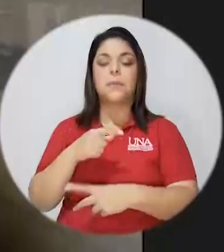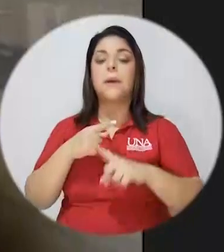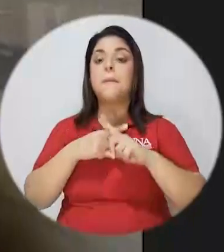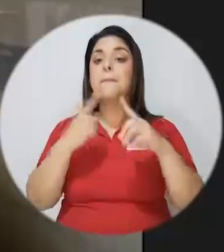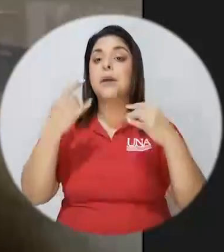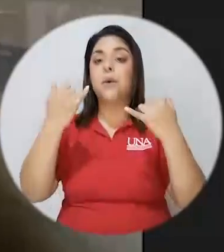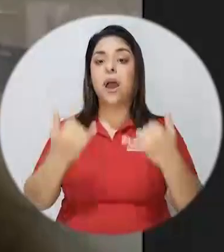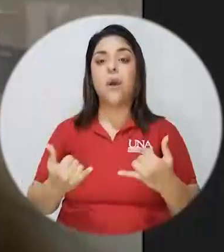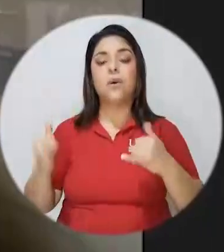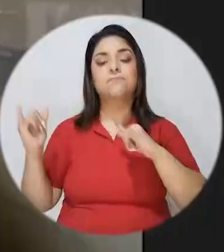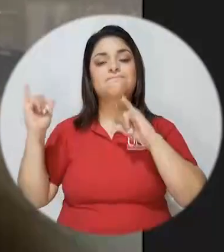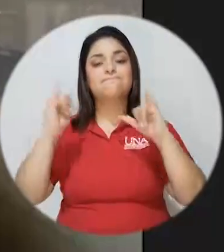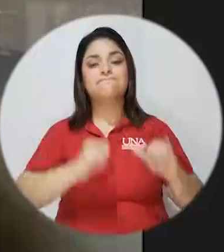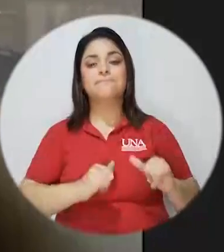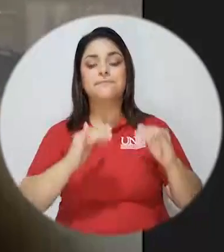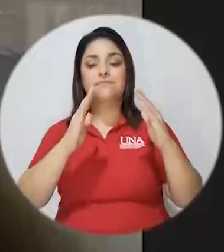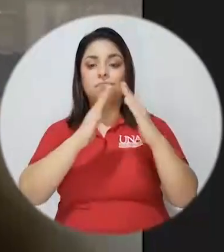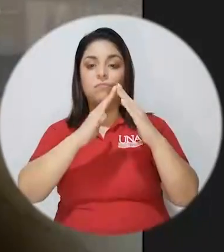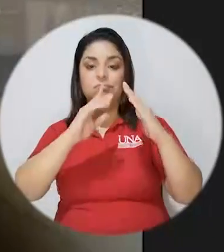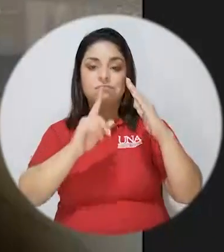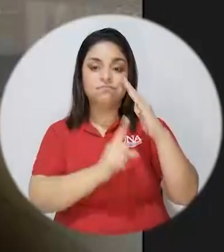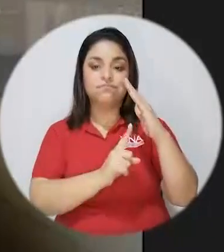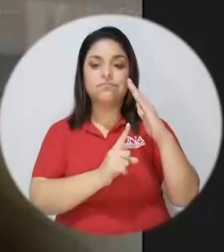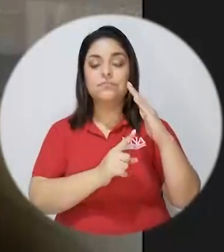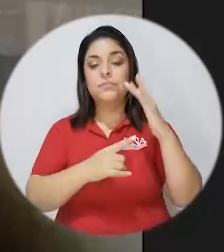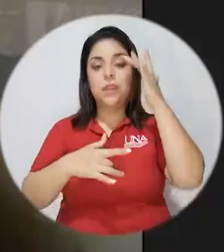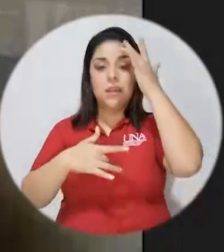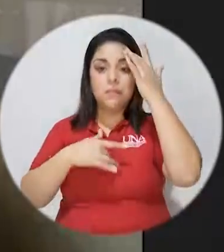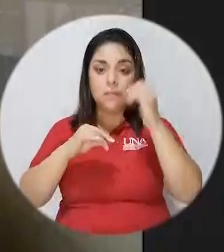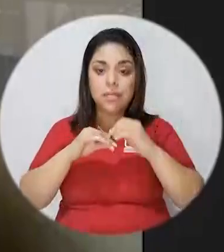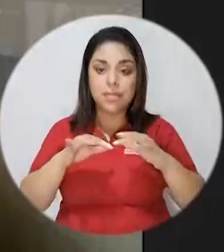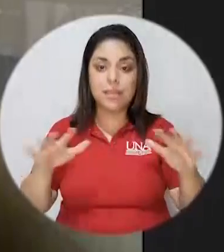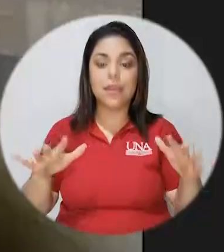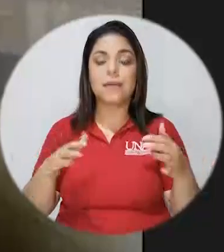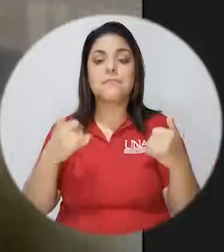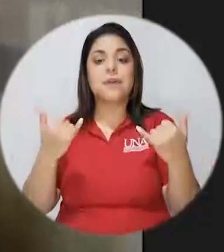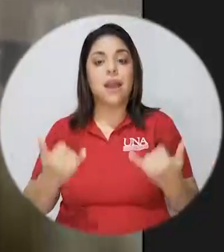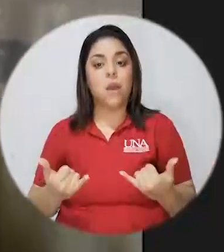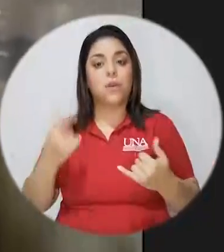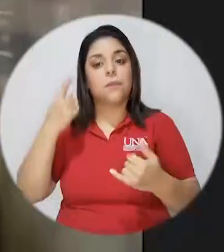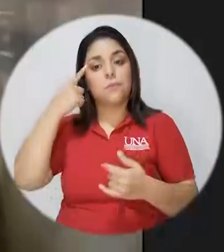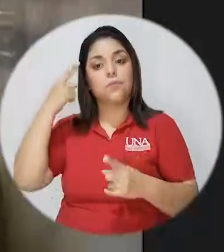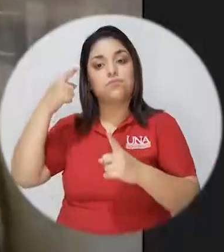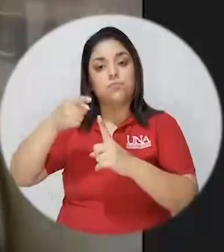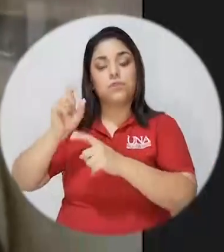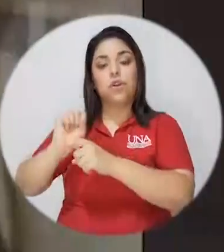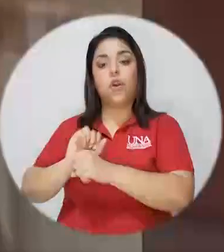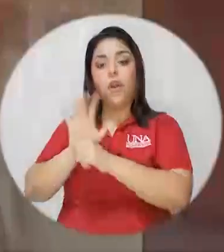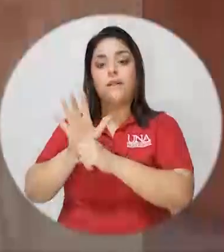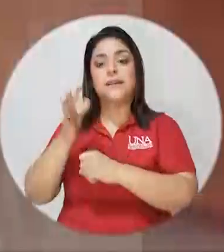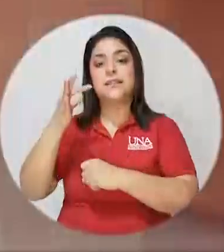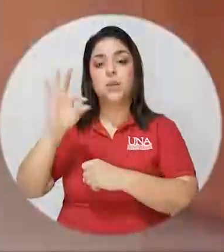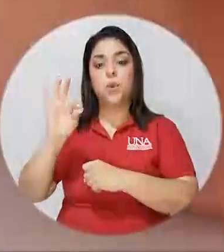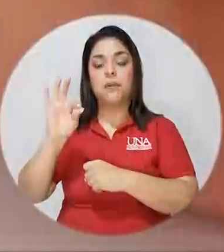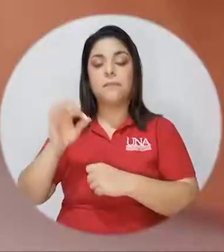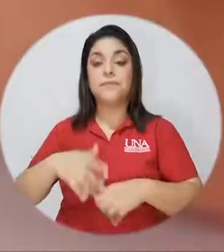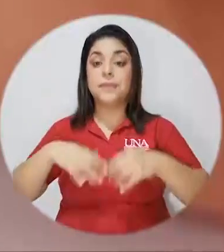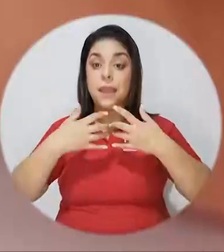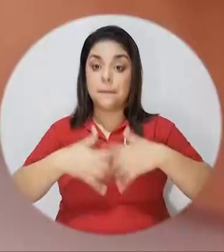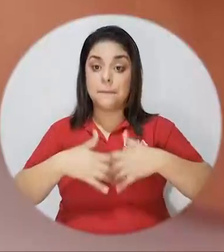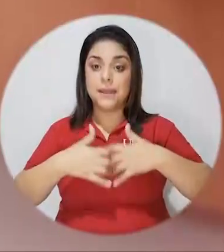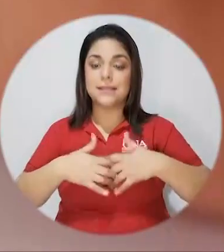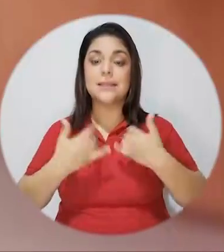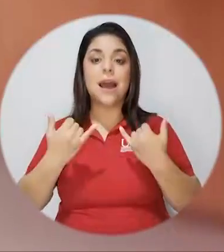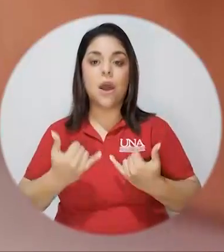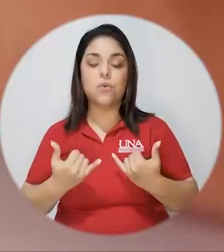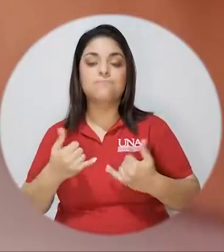preocupación. Ahora, con el confinamiento, con la pandemia, con toda la realidad que nos ha supuesto el COVID-19, las